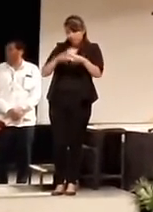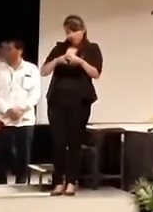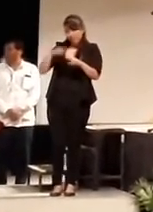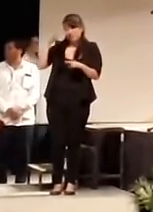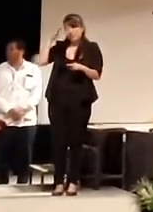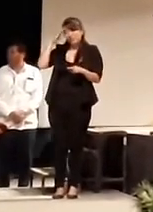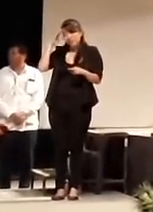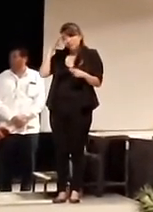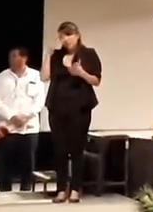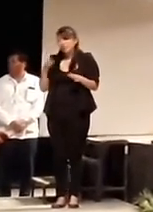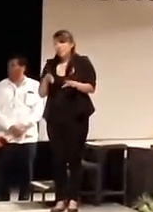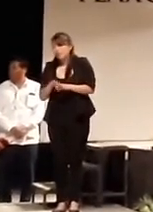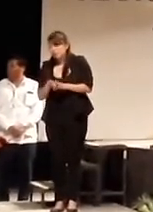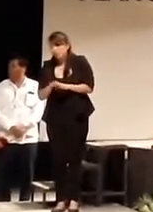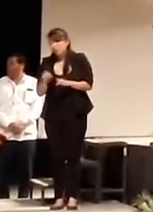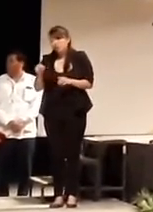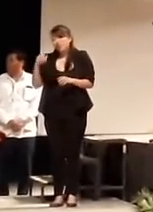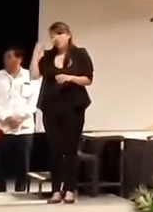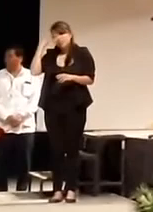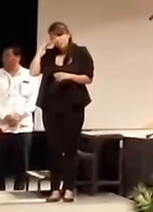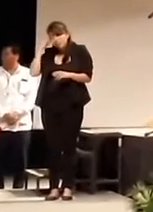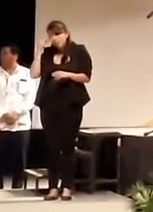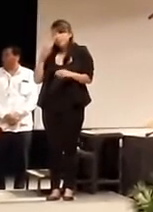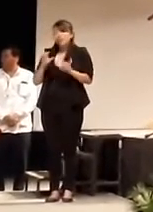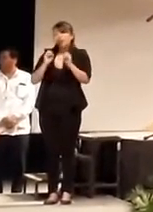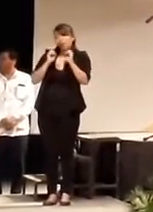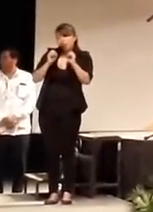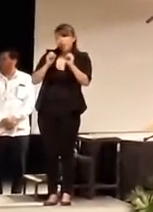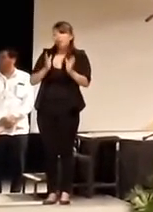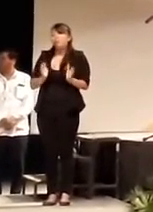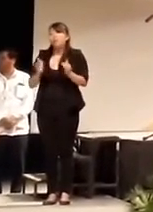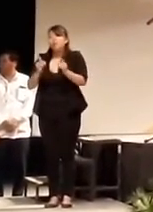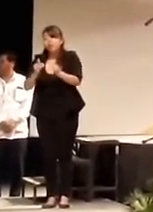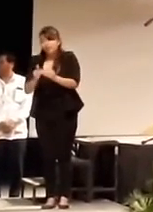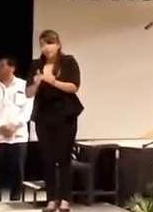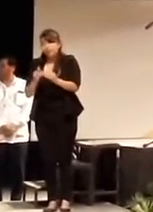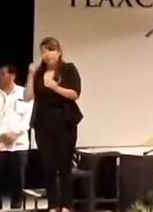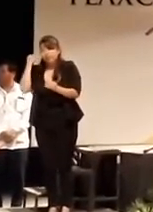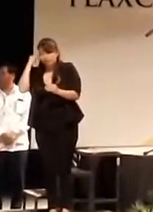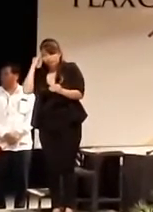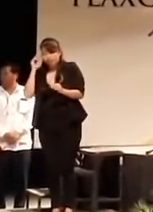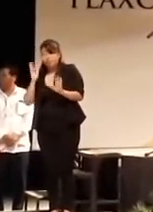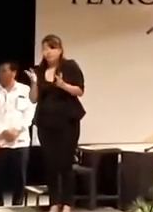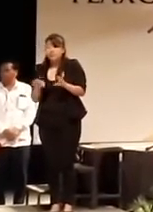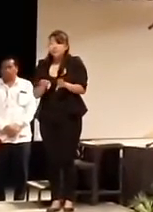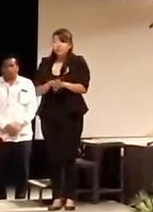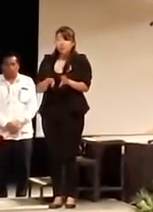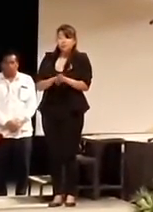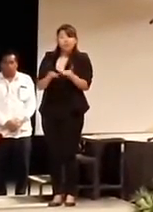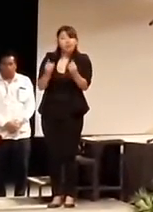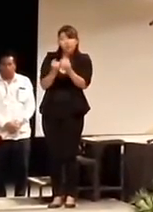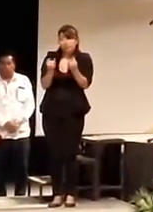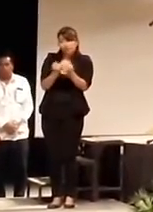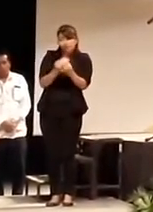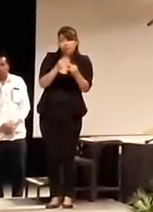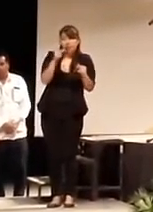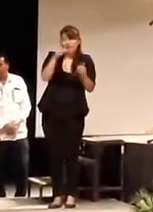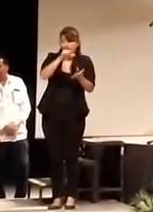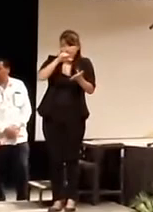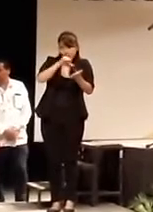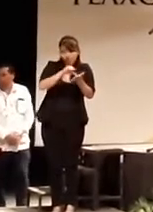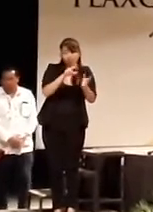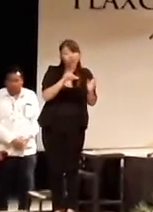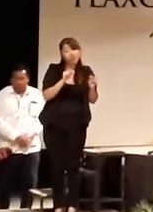locales. En nombre de un escenario global futuro que aún no está construido, hemos minimizado lo más